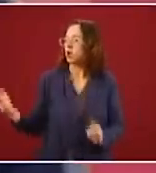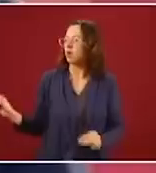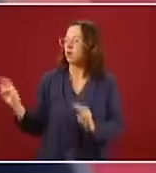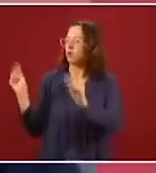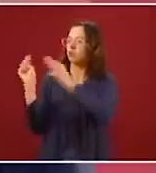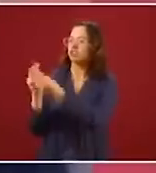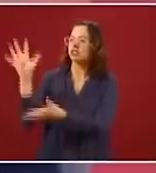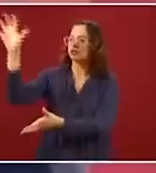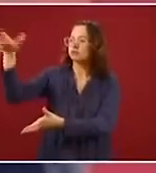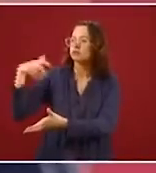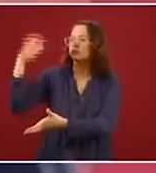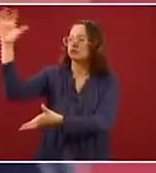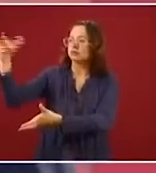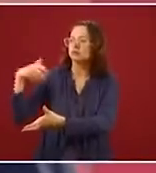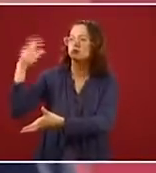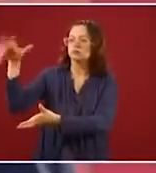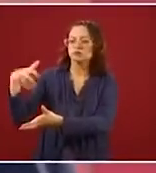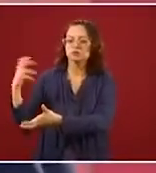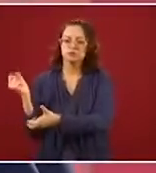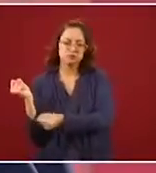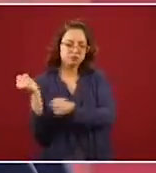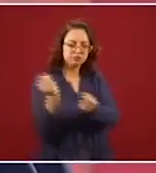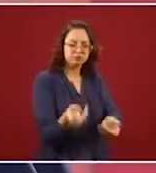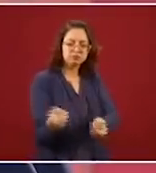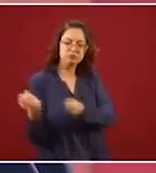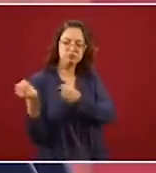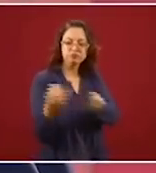también el sindicato